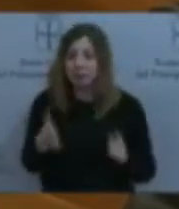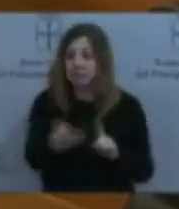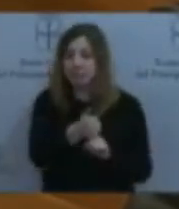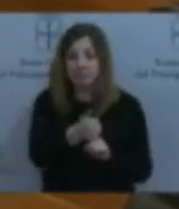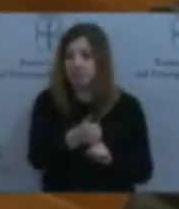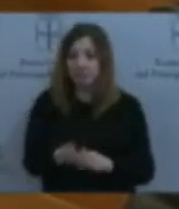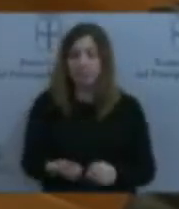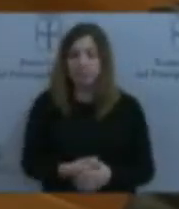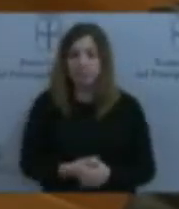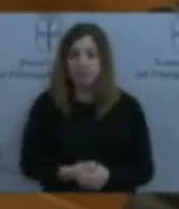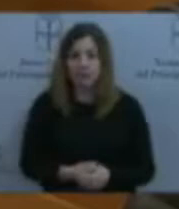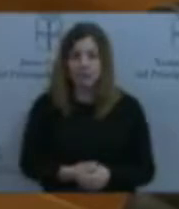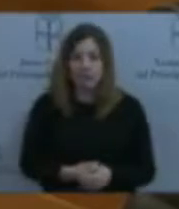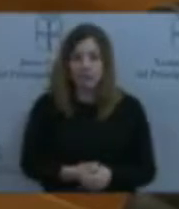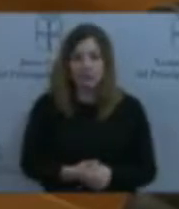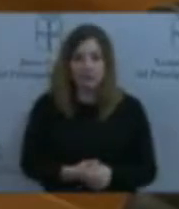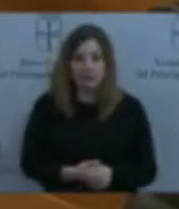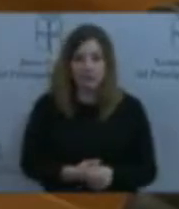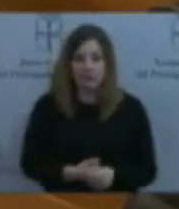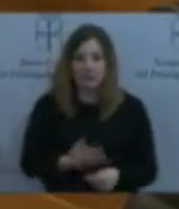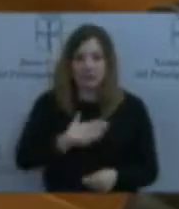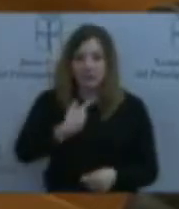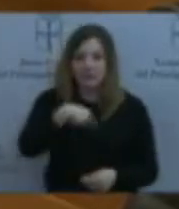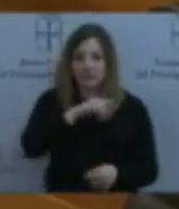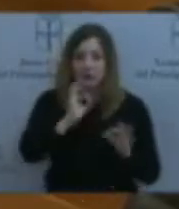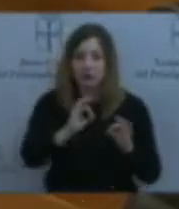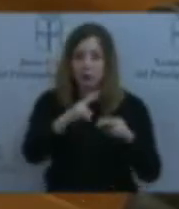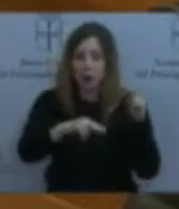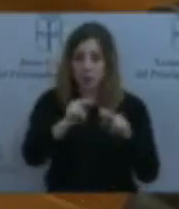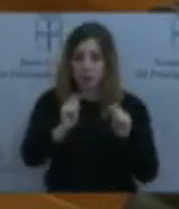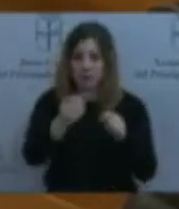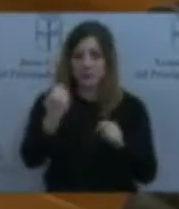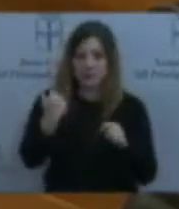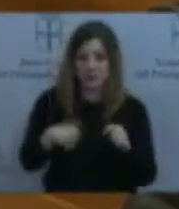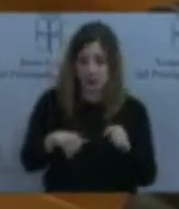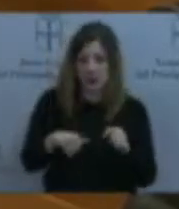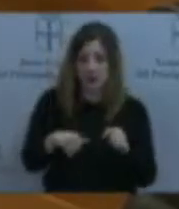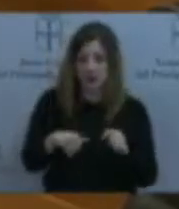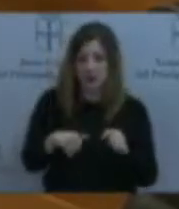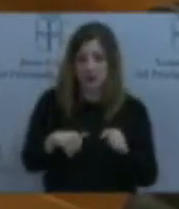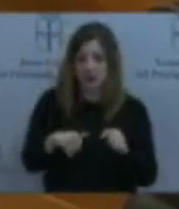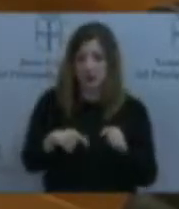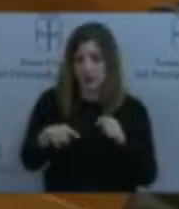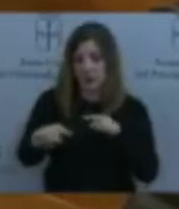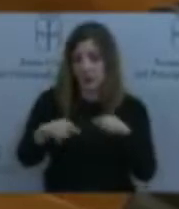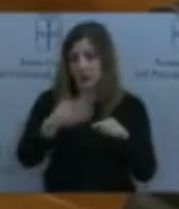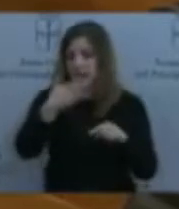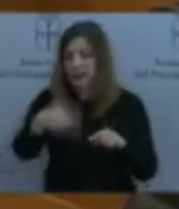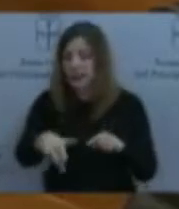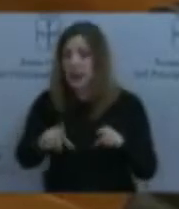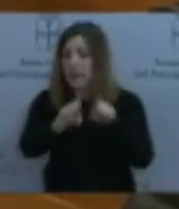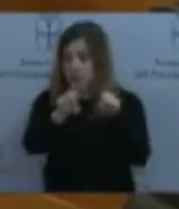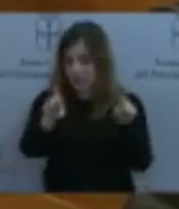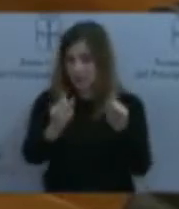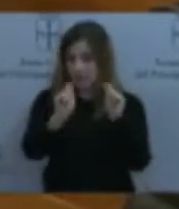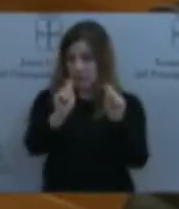Nosotros, una vez adjudicadas las obras y la dirección de las mismas, la empresa adjudicataria propondrá, como es natural, la compra de materiales para las